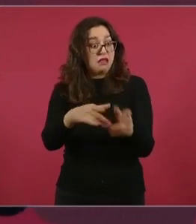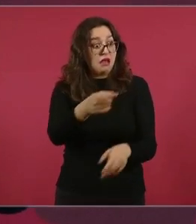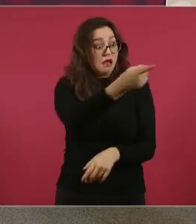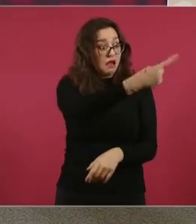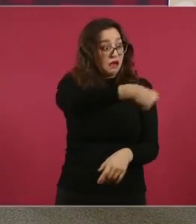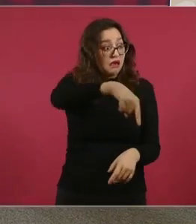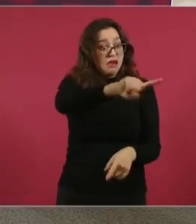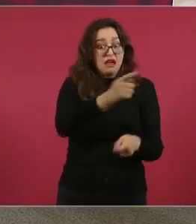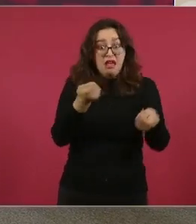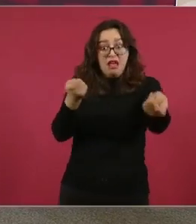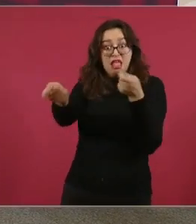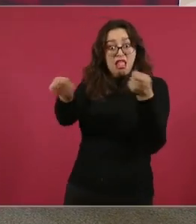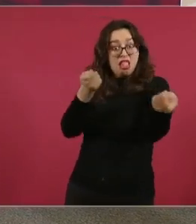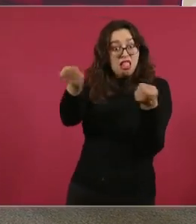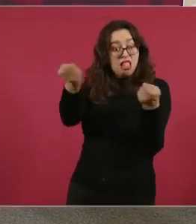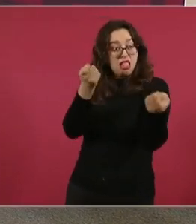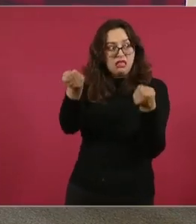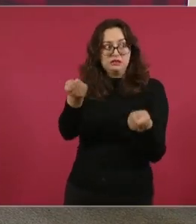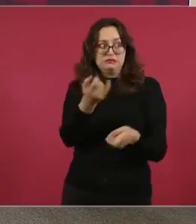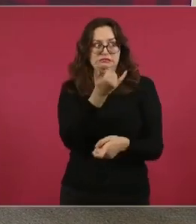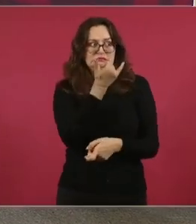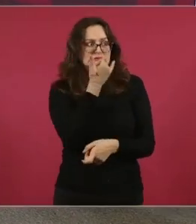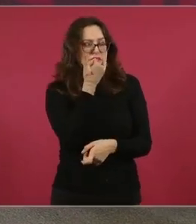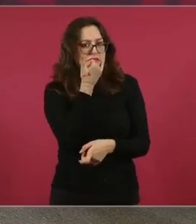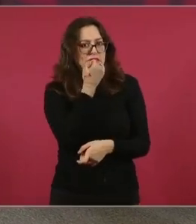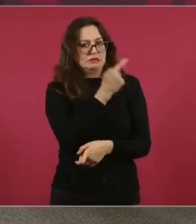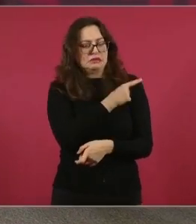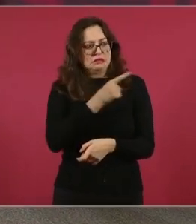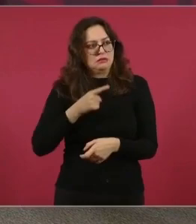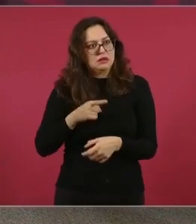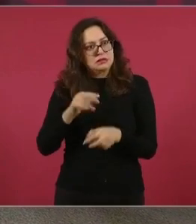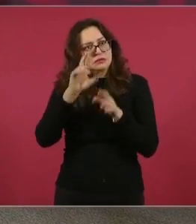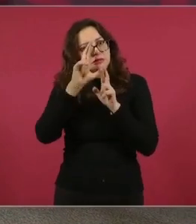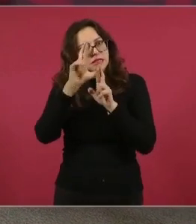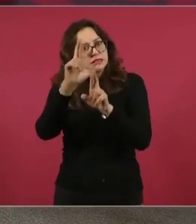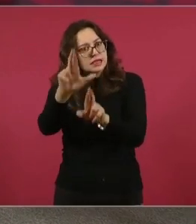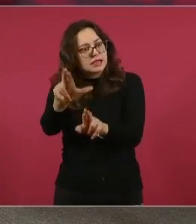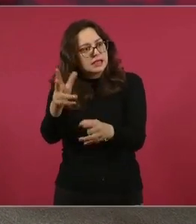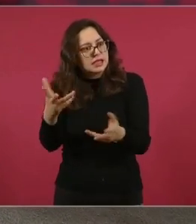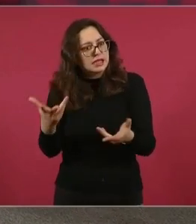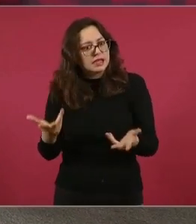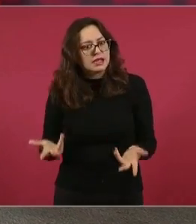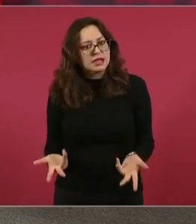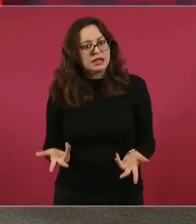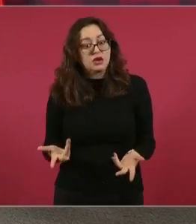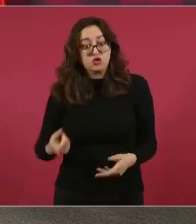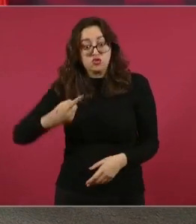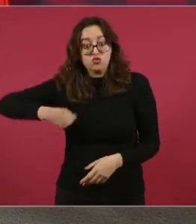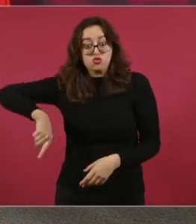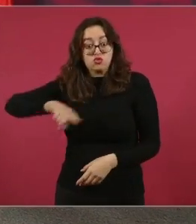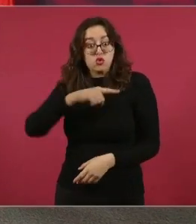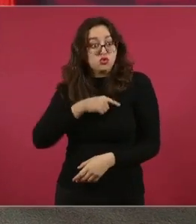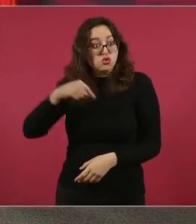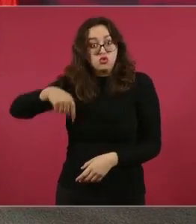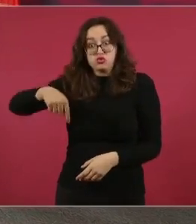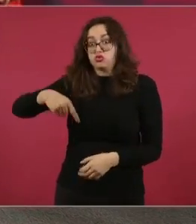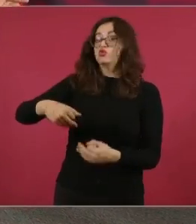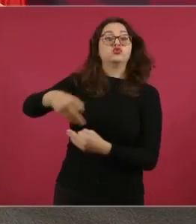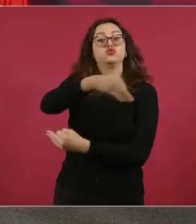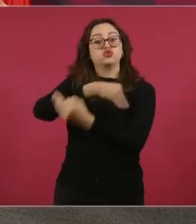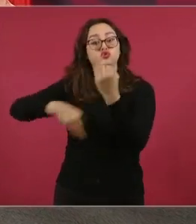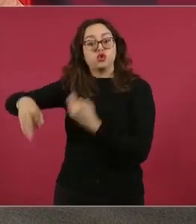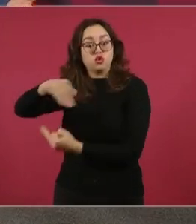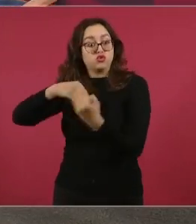Yo conozco muchísimo, bueno, todos estamos aquí, somos de las clases medias y no